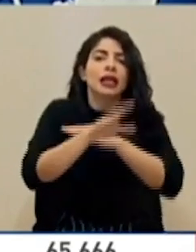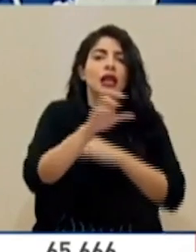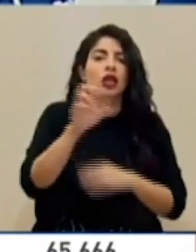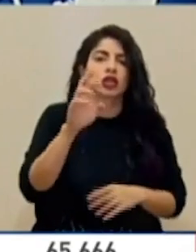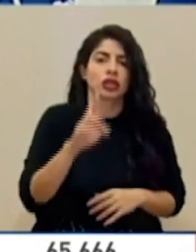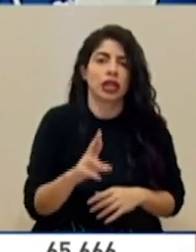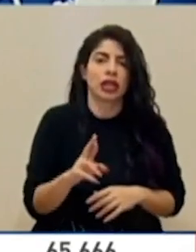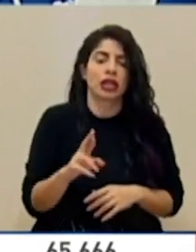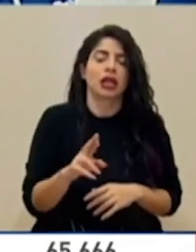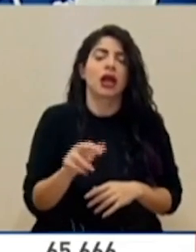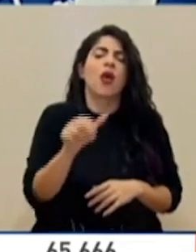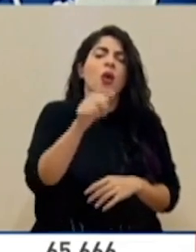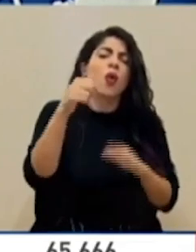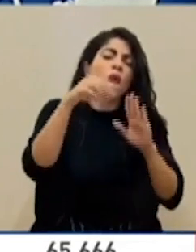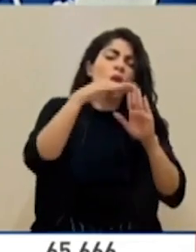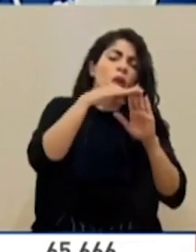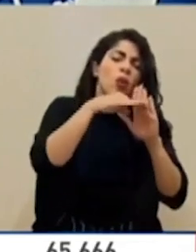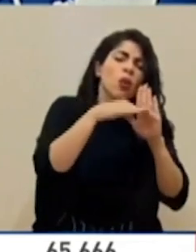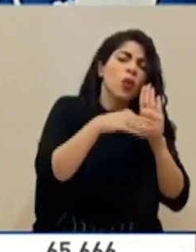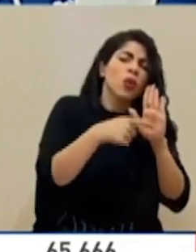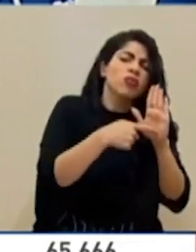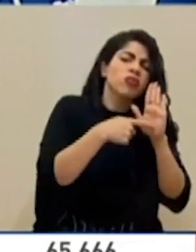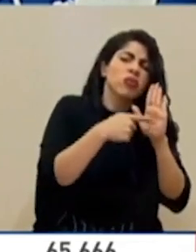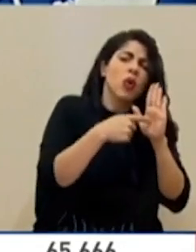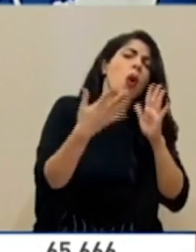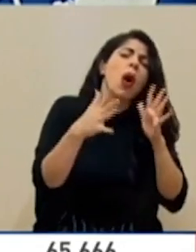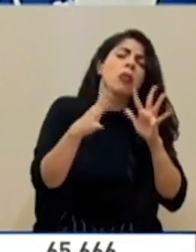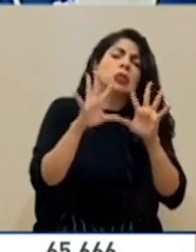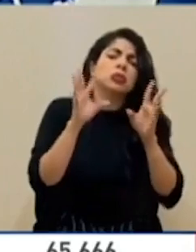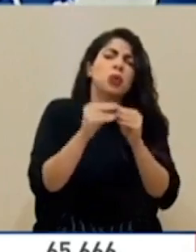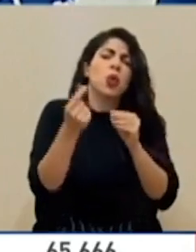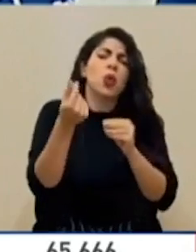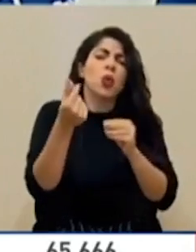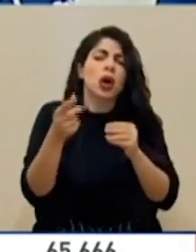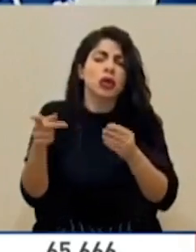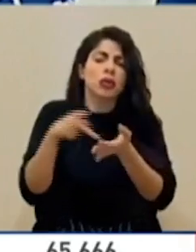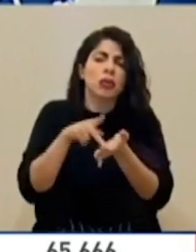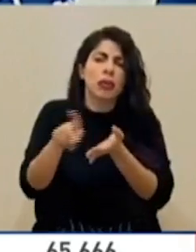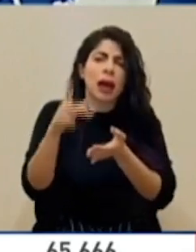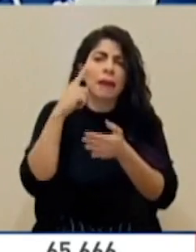entre otros rubros que se menciona o el estimado del mismo? Esta es la consulta.